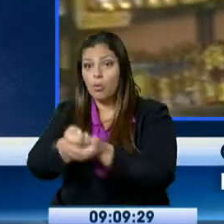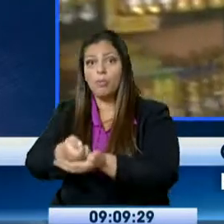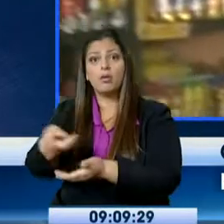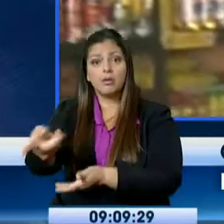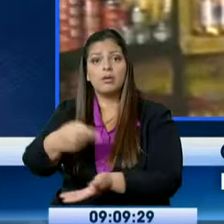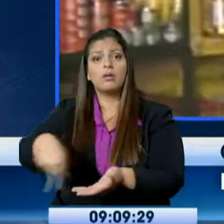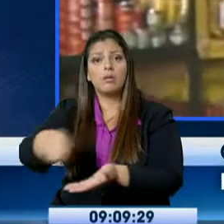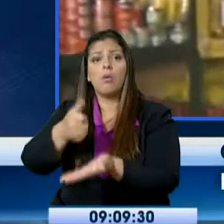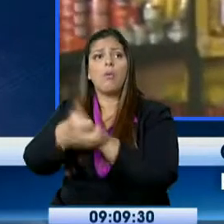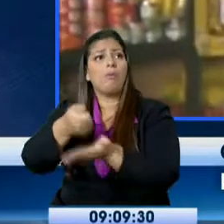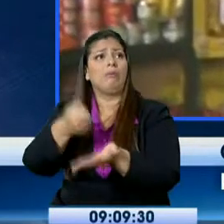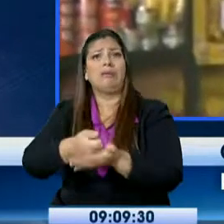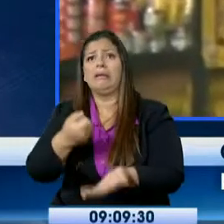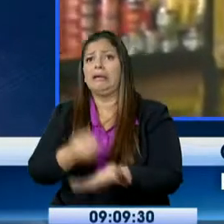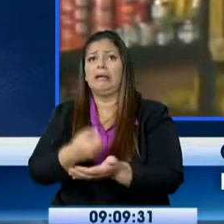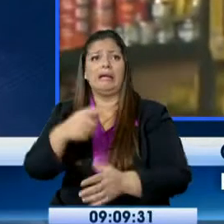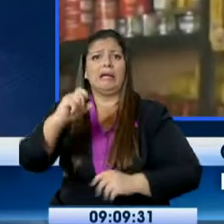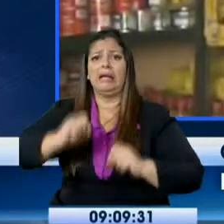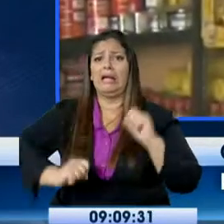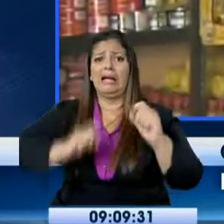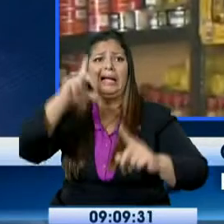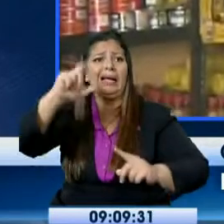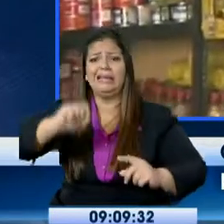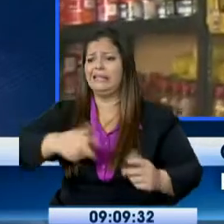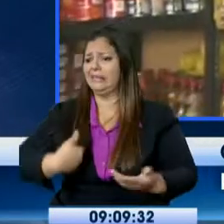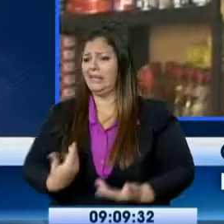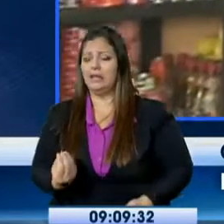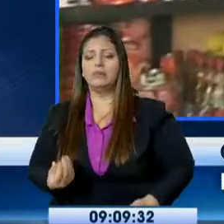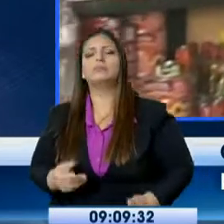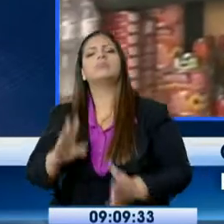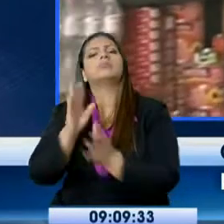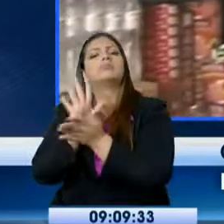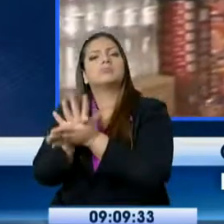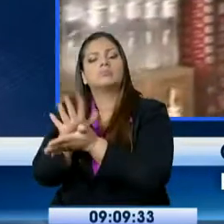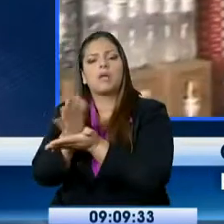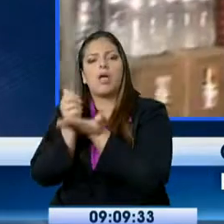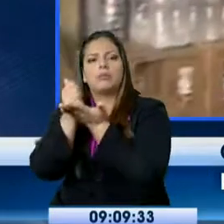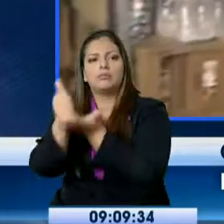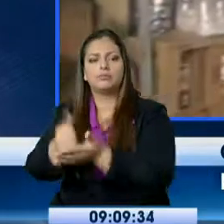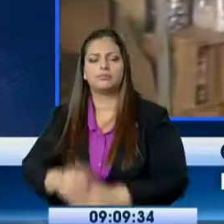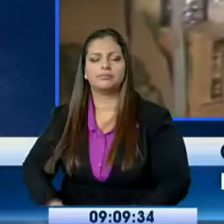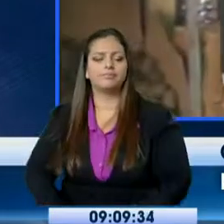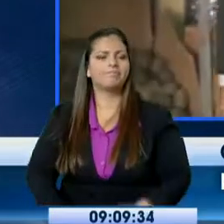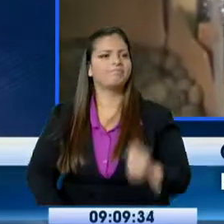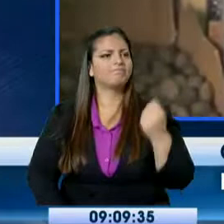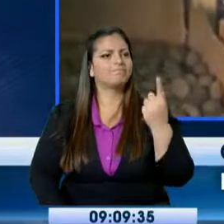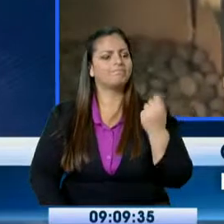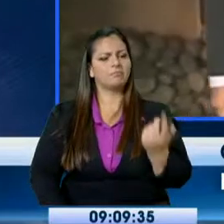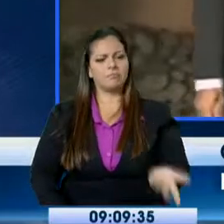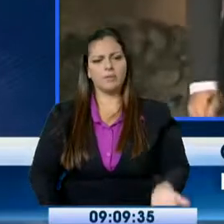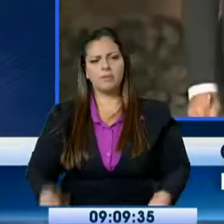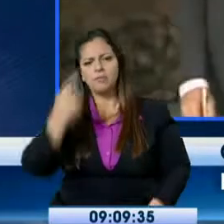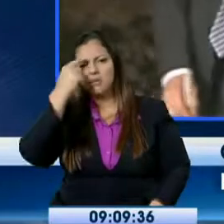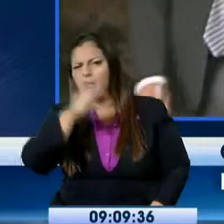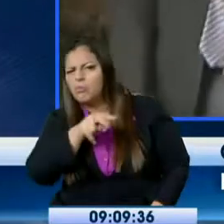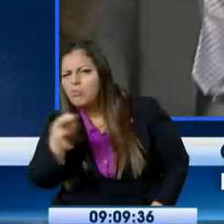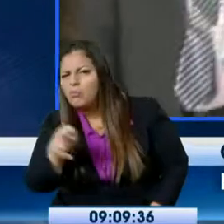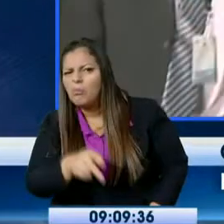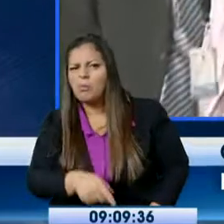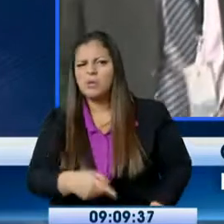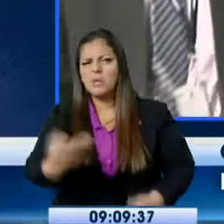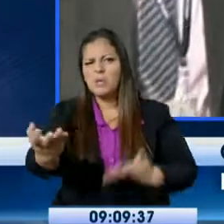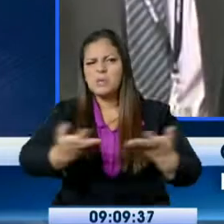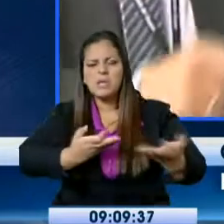nos podemos quejar los consumidores cómo podemos hacer para que usted intervenga o uno de sus funcionarios en este caso una comisaría